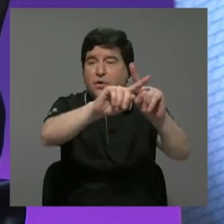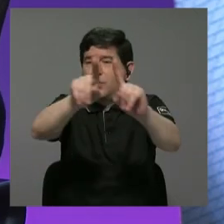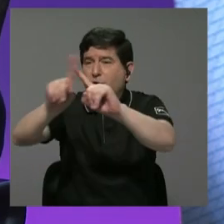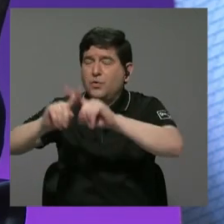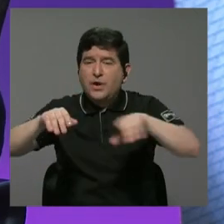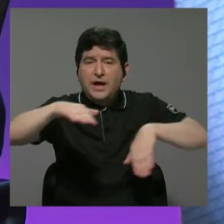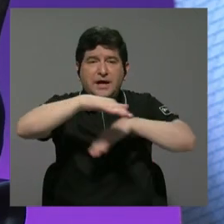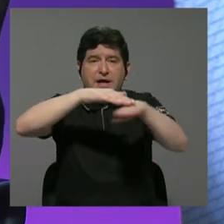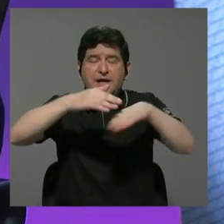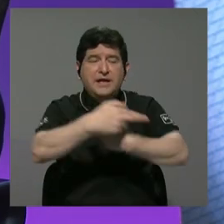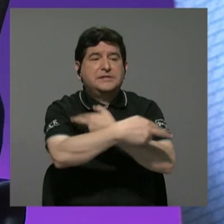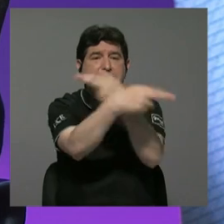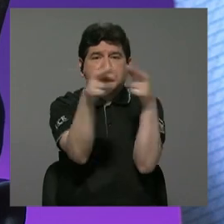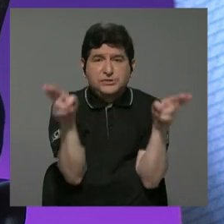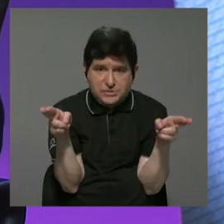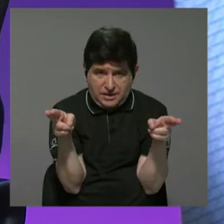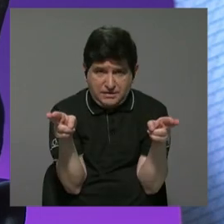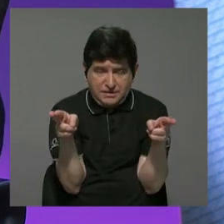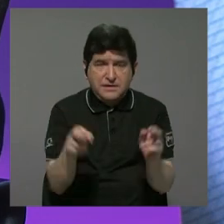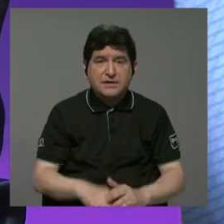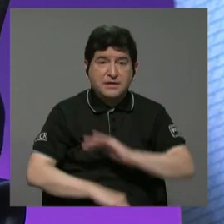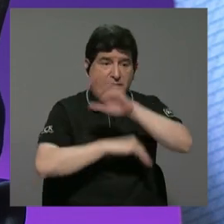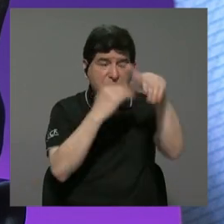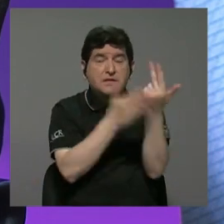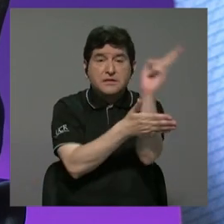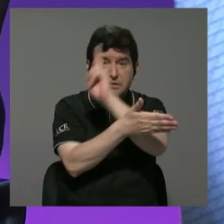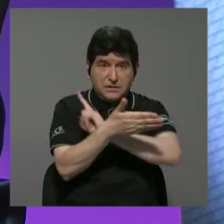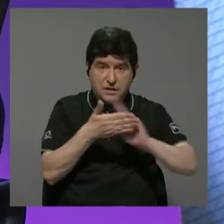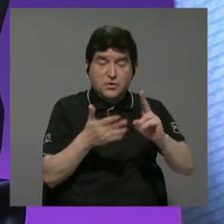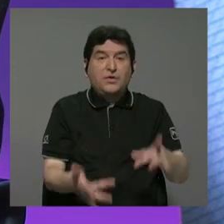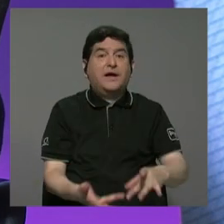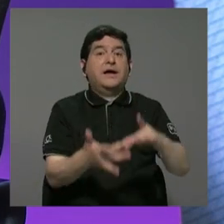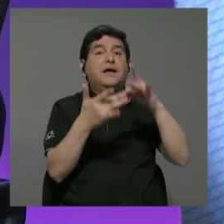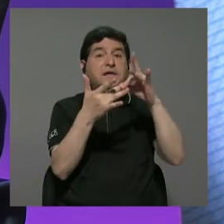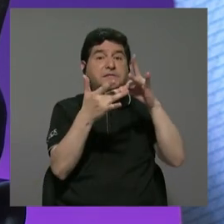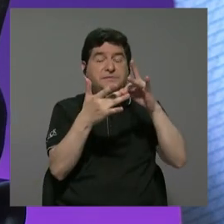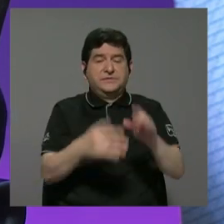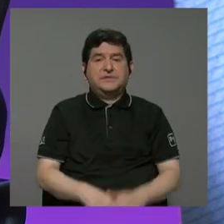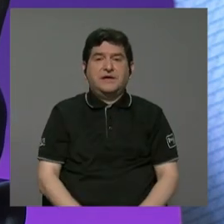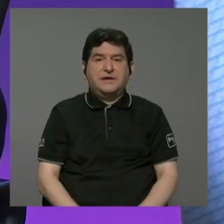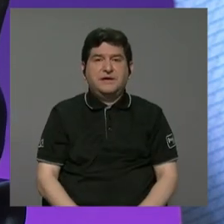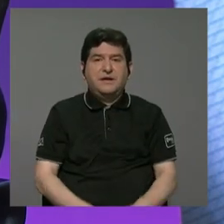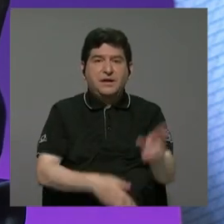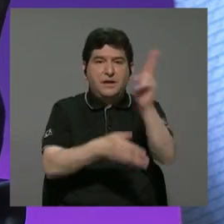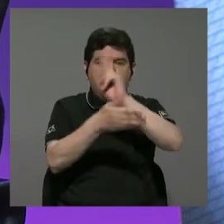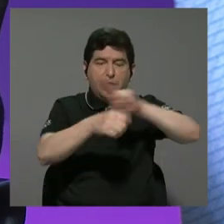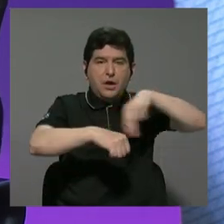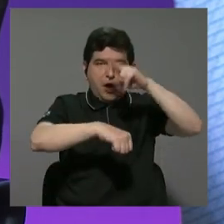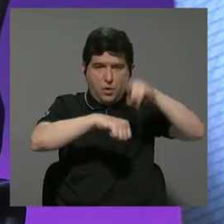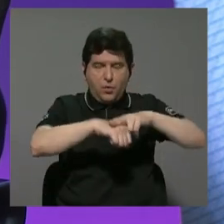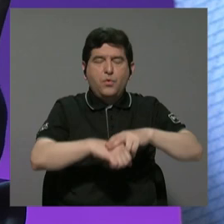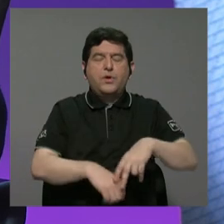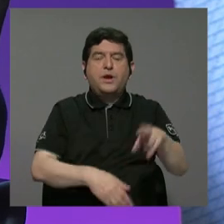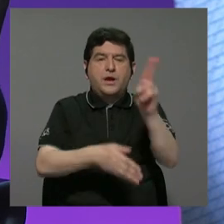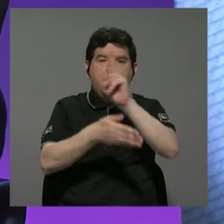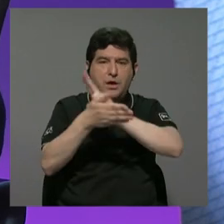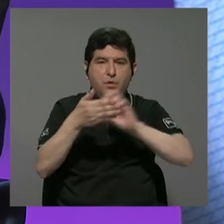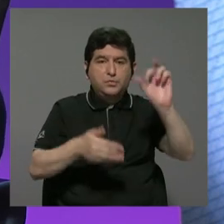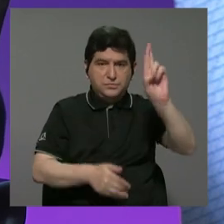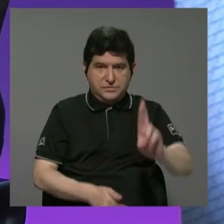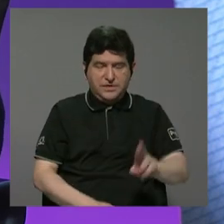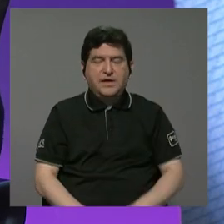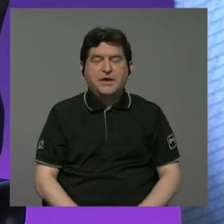sedes regionales de todas las universidades, pero particularmente la Universidad Nacional, la Universidad de Costa Rica, la